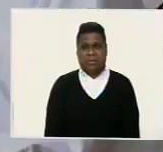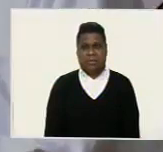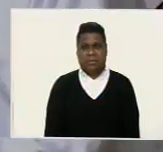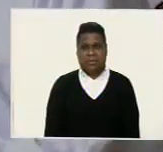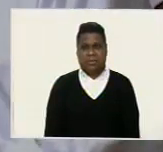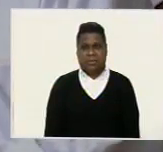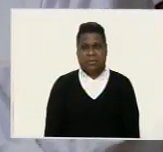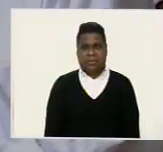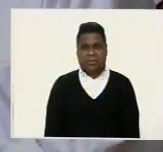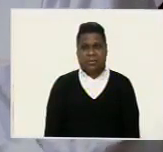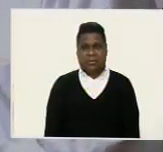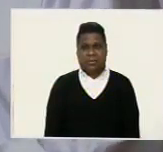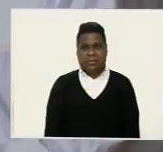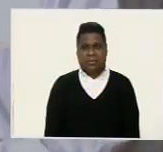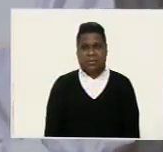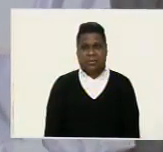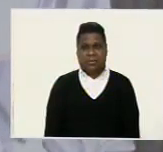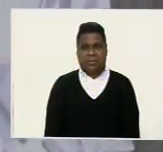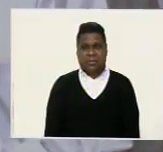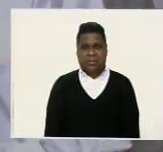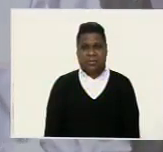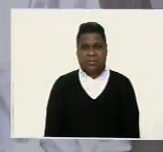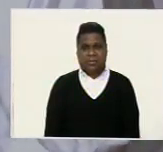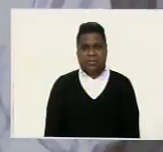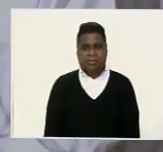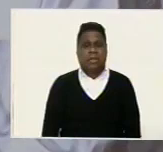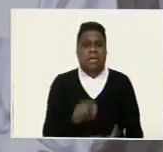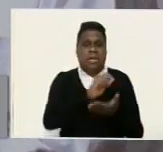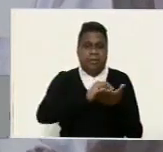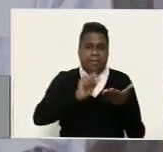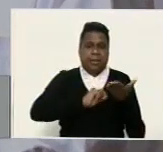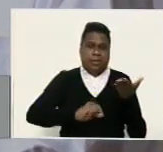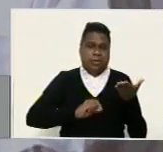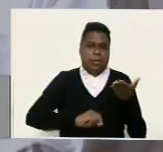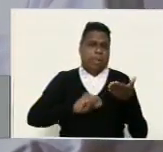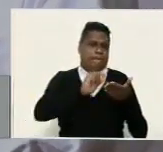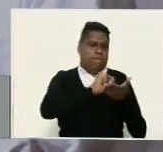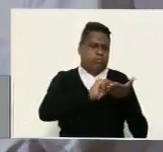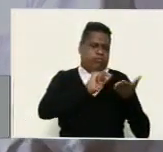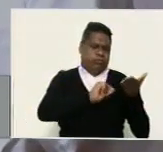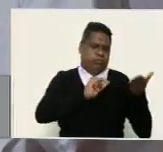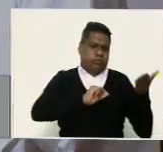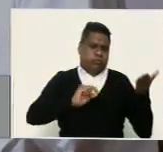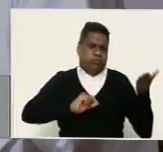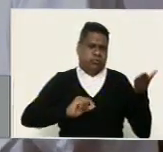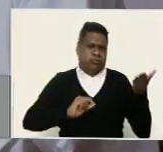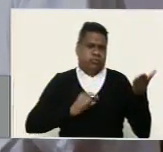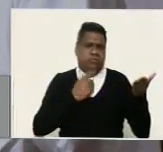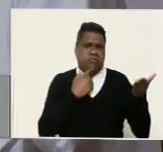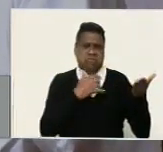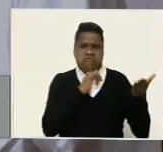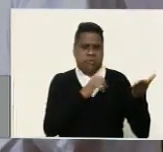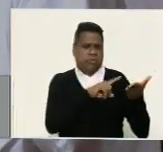para que ustedes sepan, escribió artículos y notas